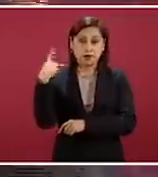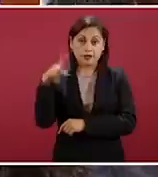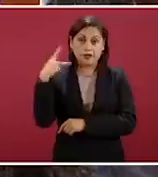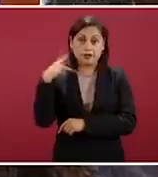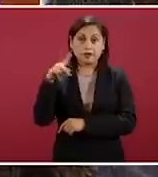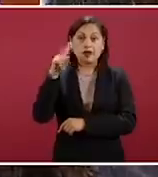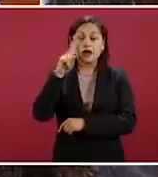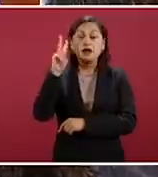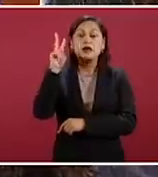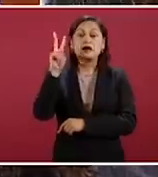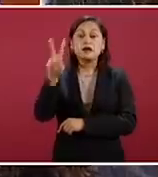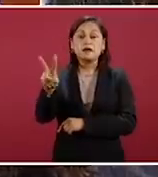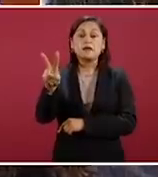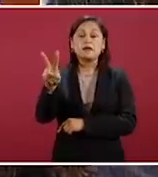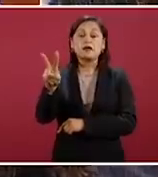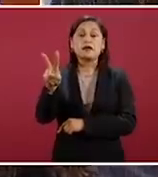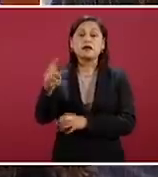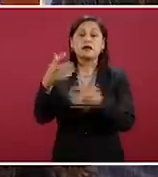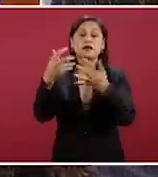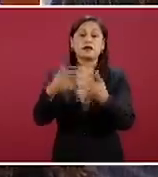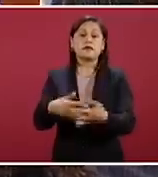fábrica militar,